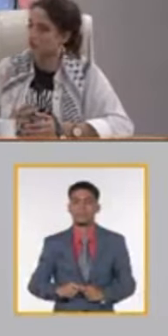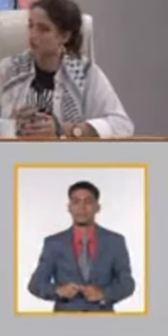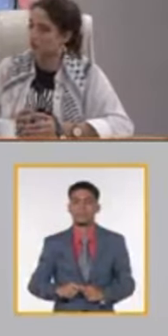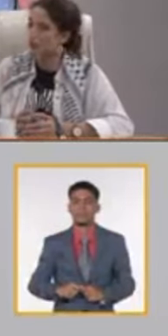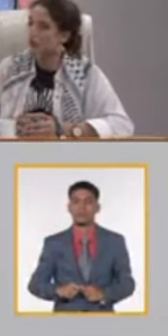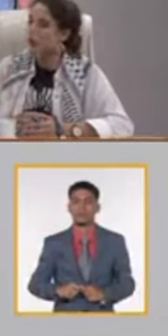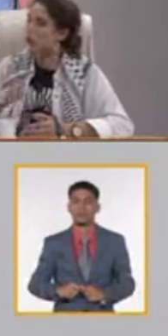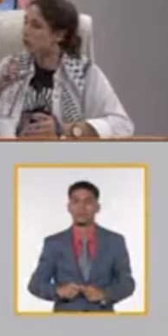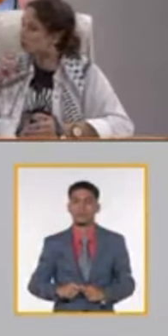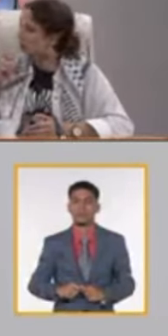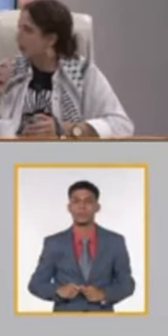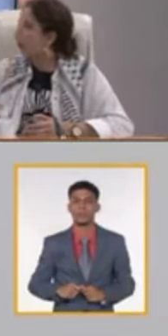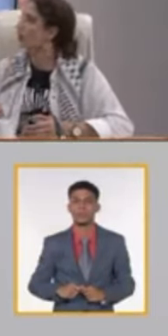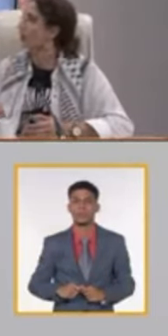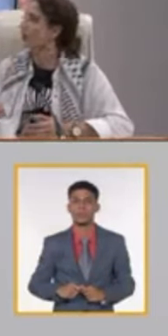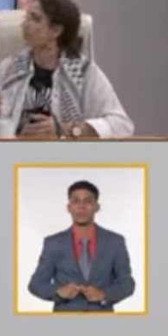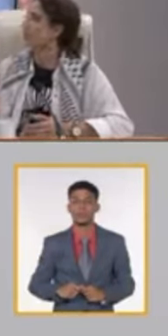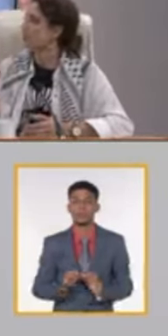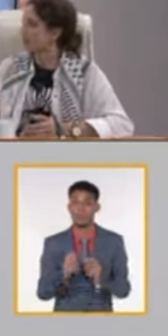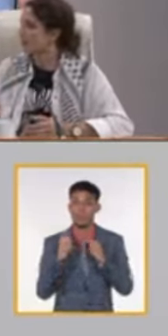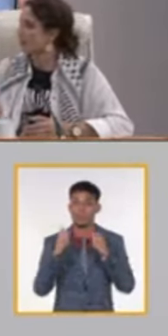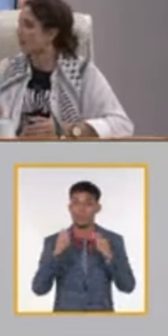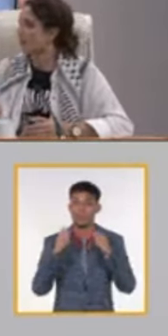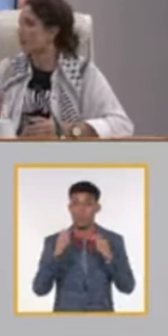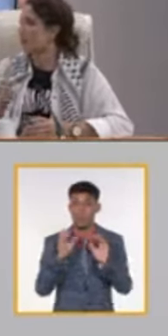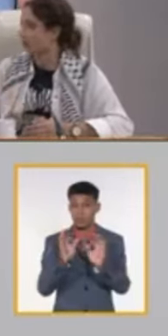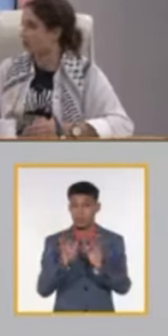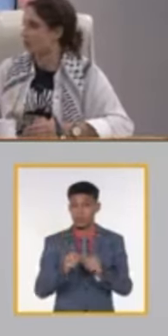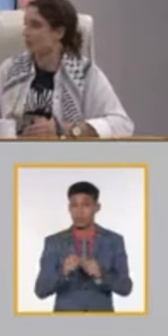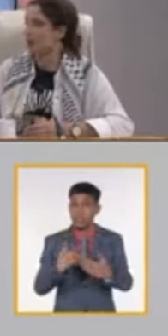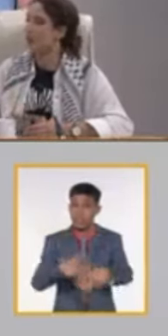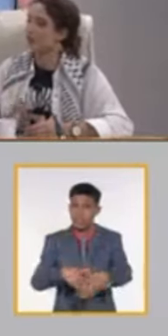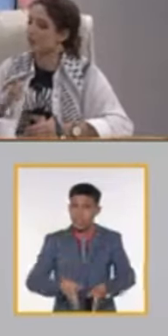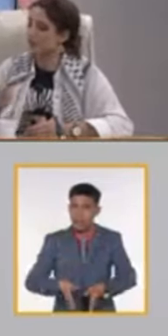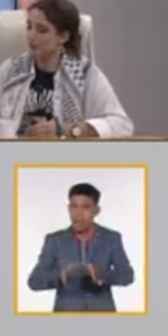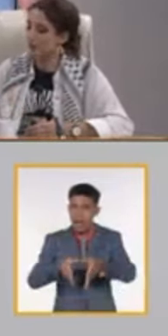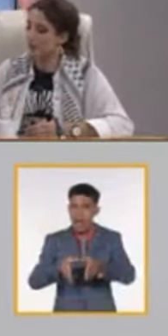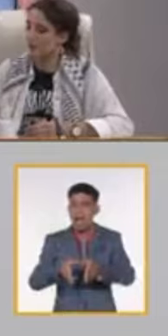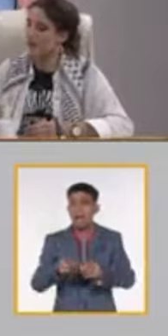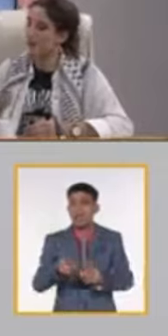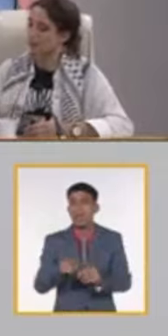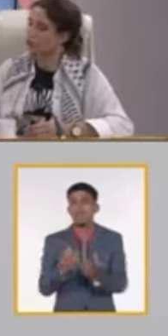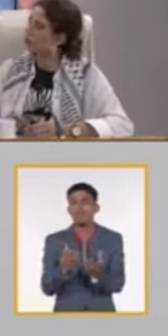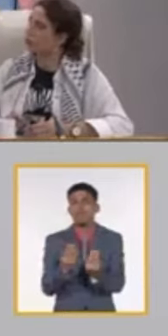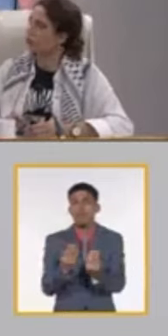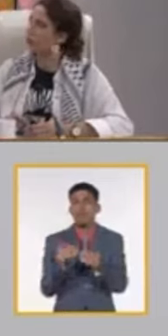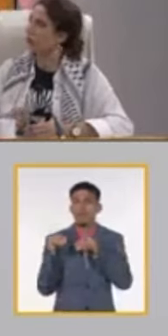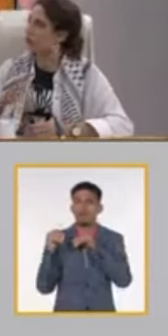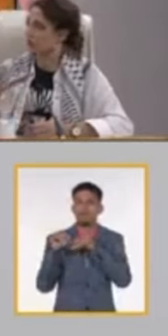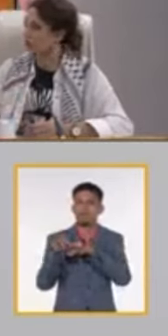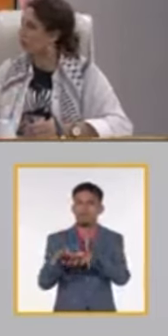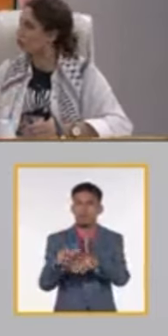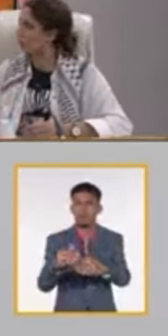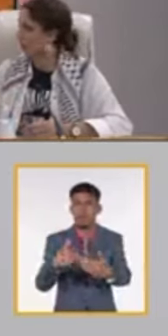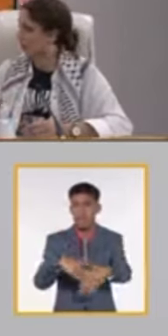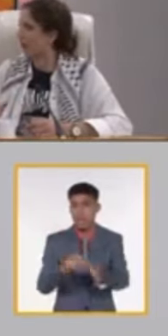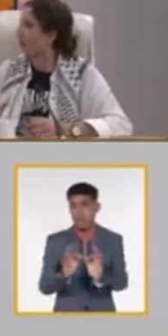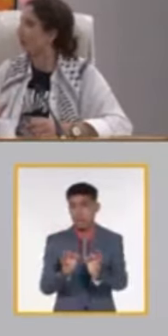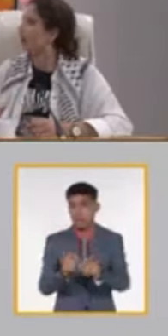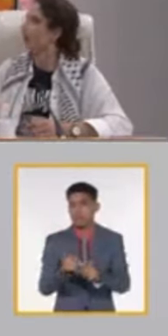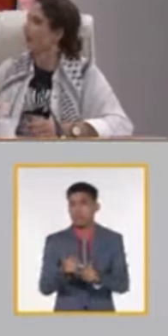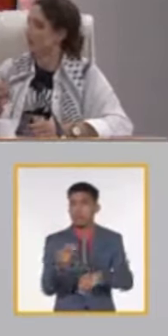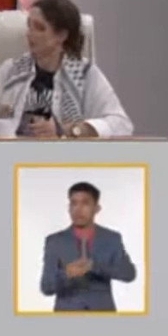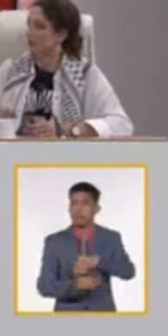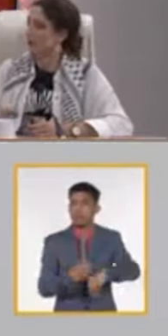las protestas en las calles, se están realizando movilizaciones para ejercer cambios reales.